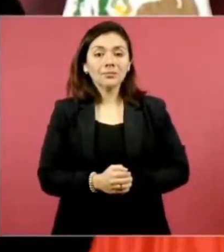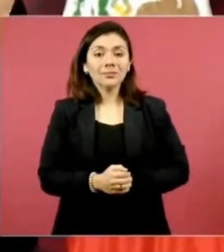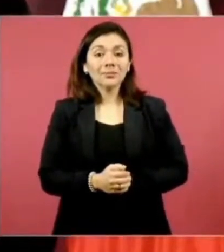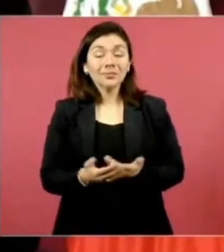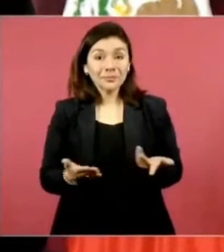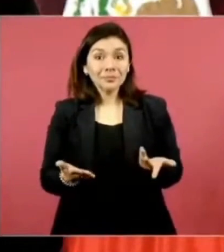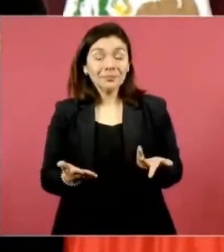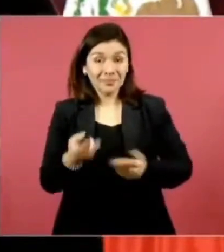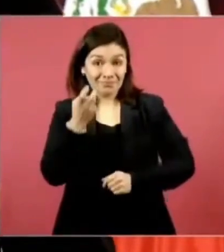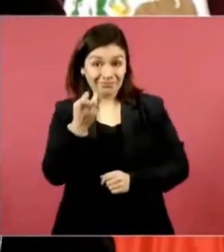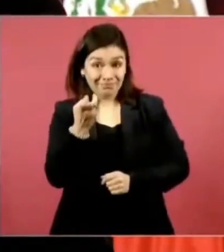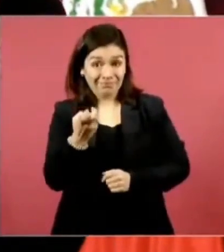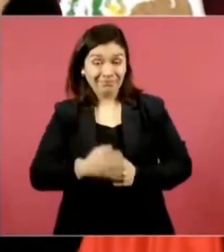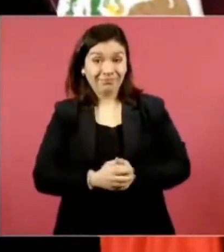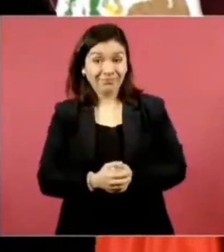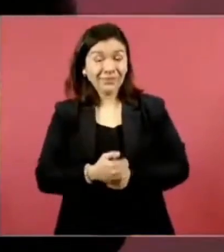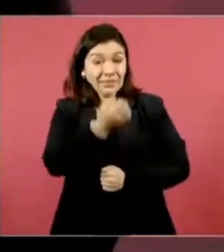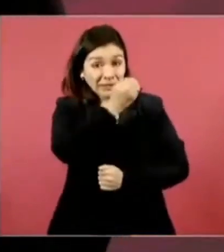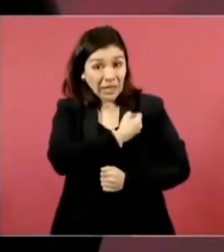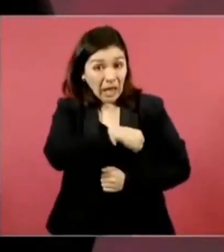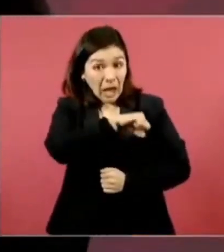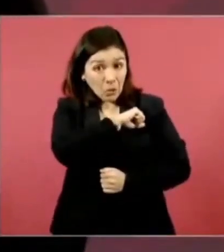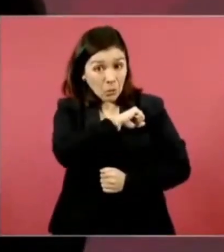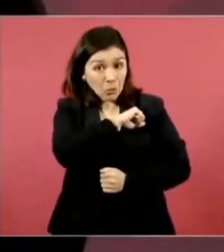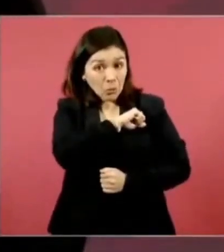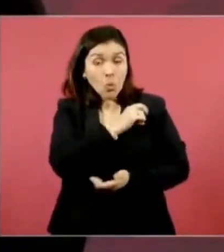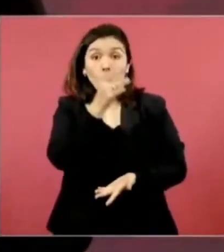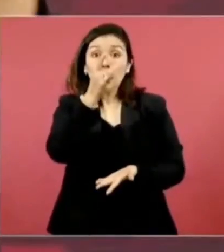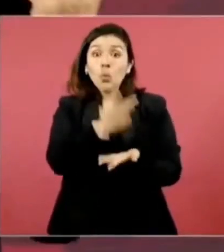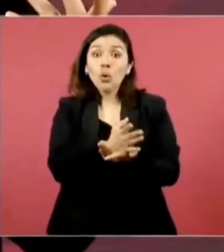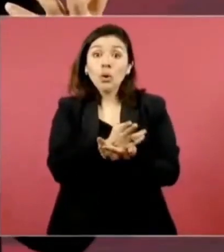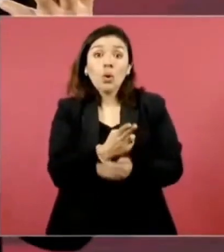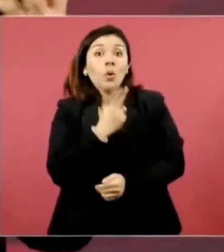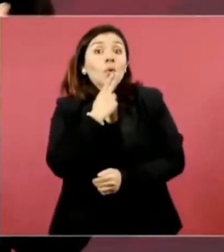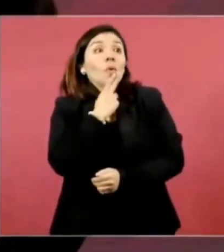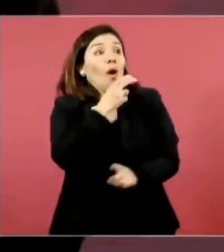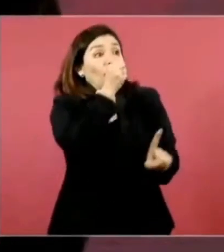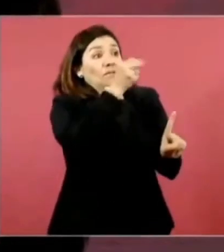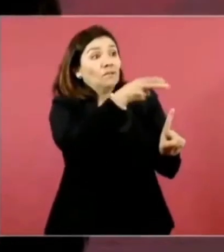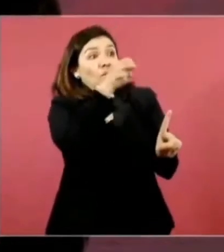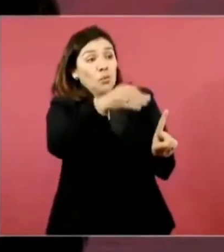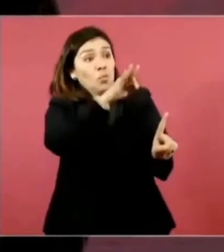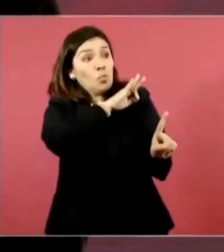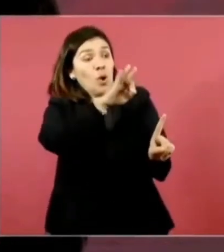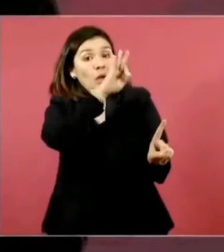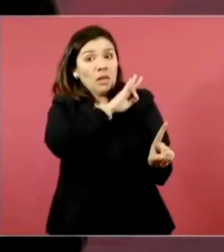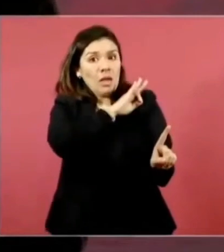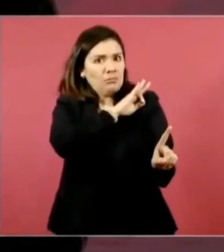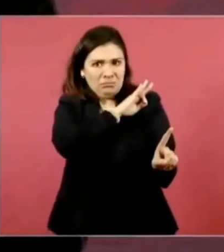Entonces, ¿la salud es un privilegio o es un derecho?